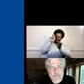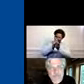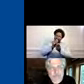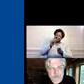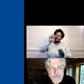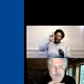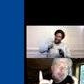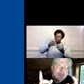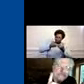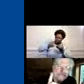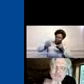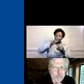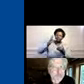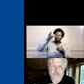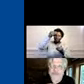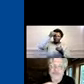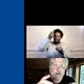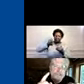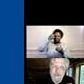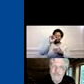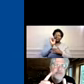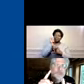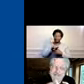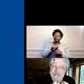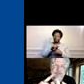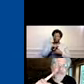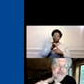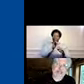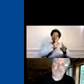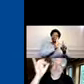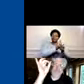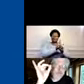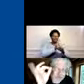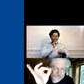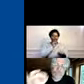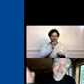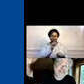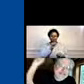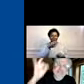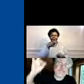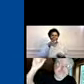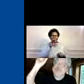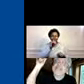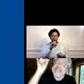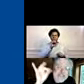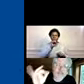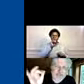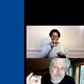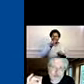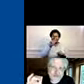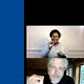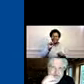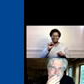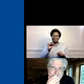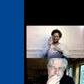lo que queremos abordar el resto de este escenario. Aquí los profesionales de soporte directo no son